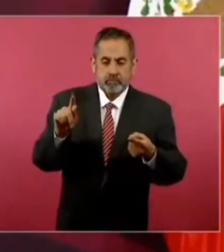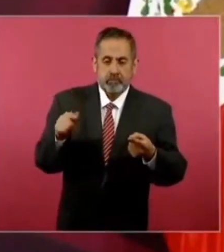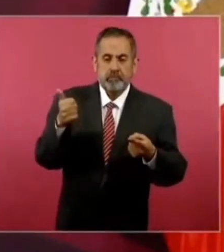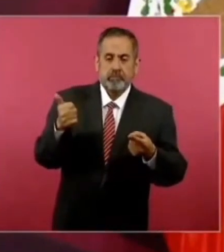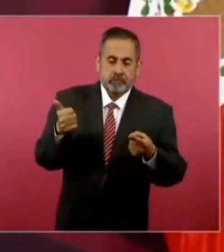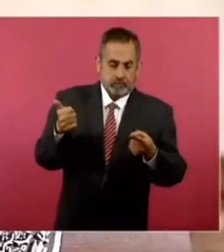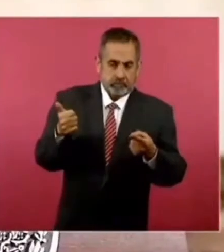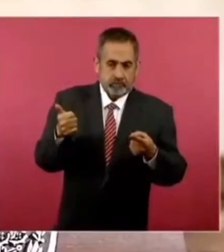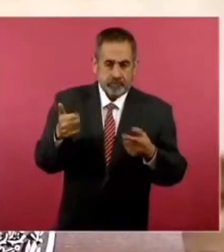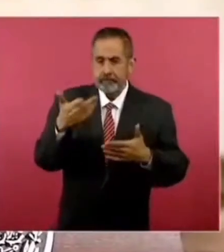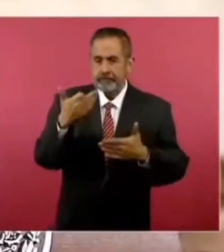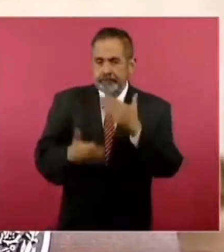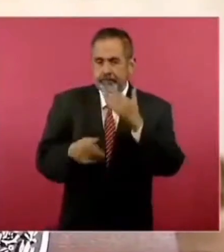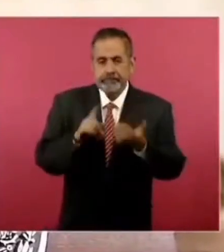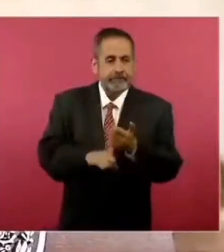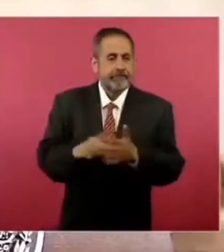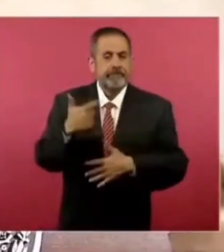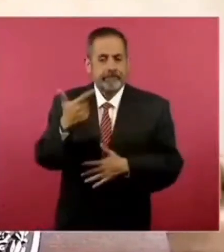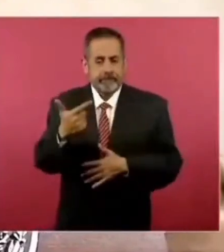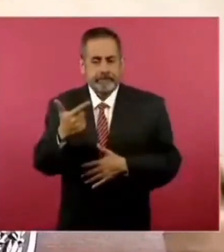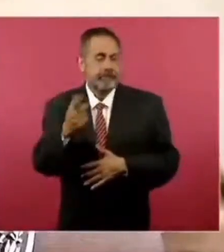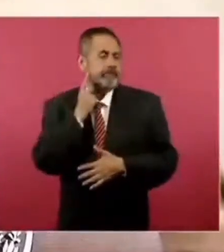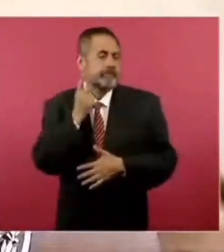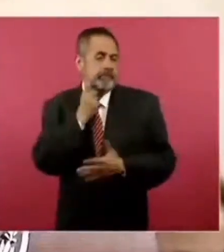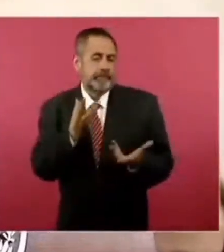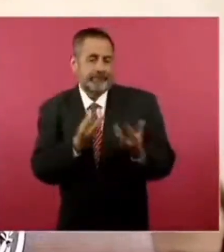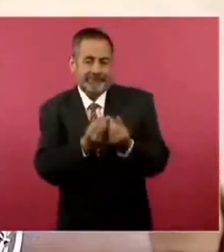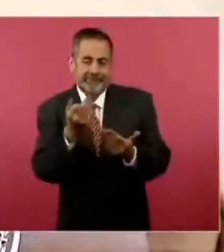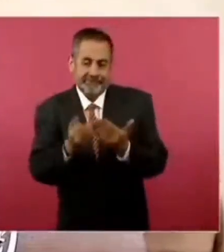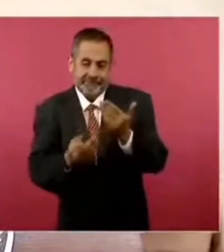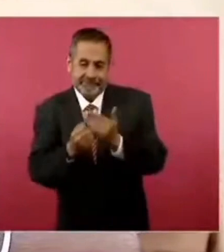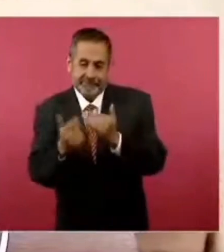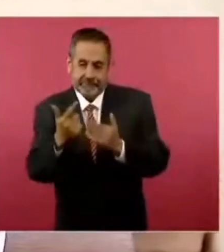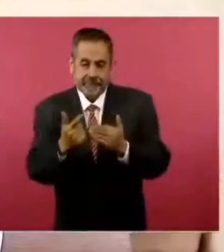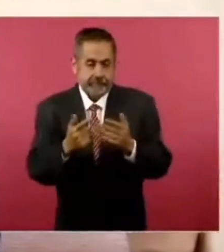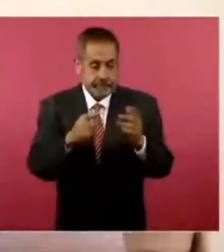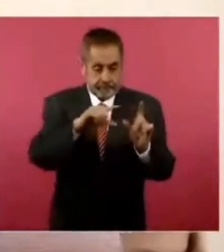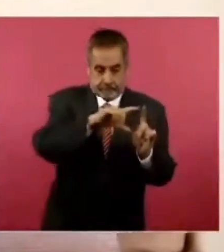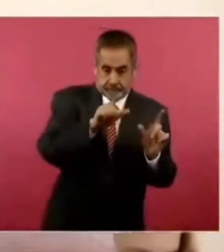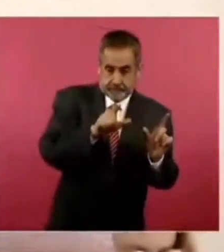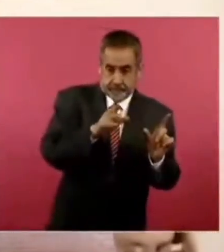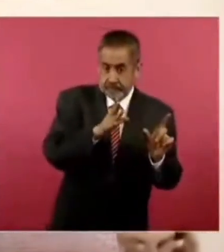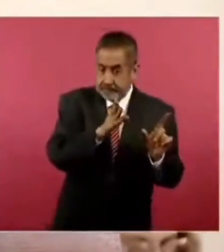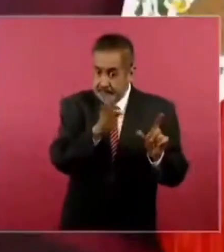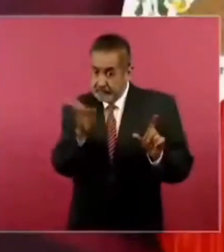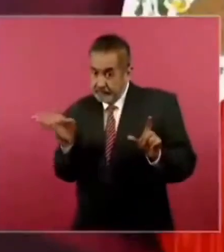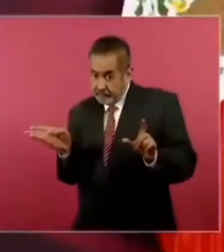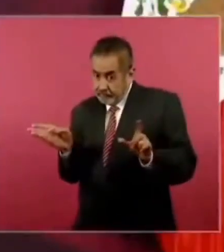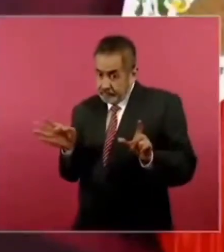176, o sea, les faltan 7, ¿no? Y todos los demás